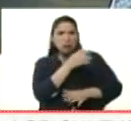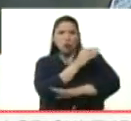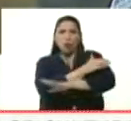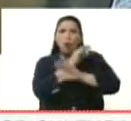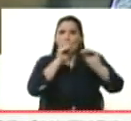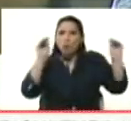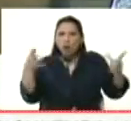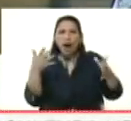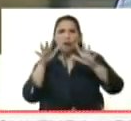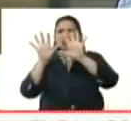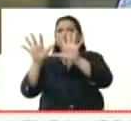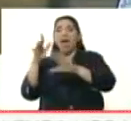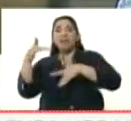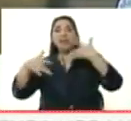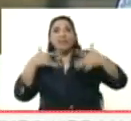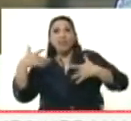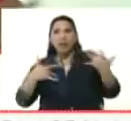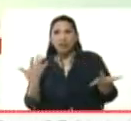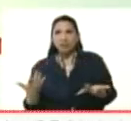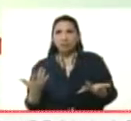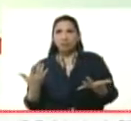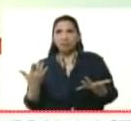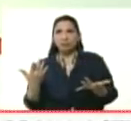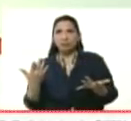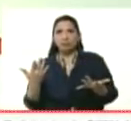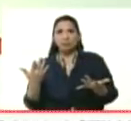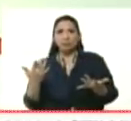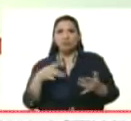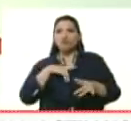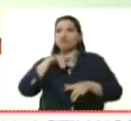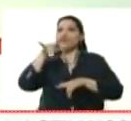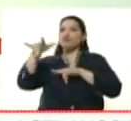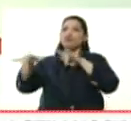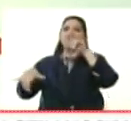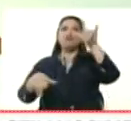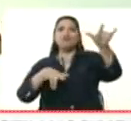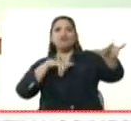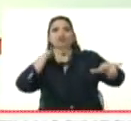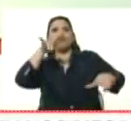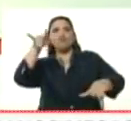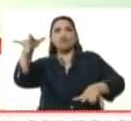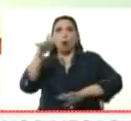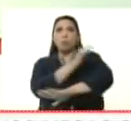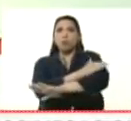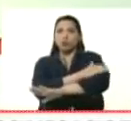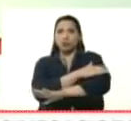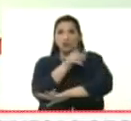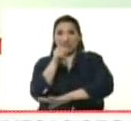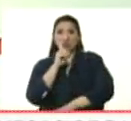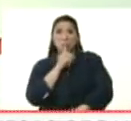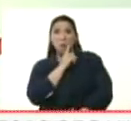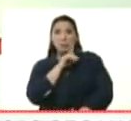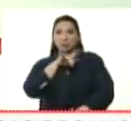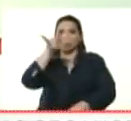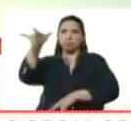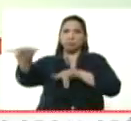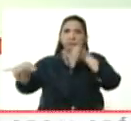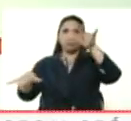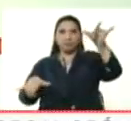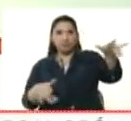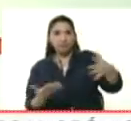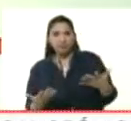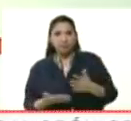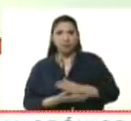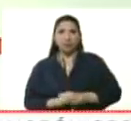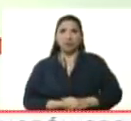100 actividades en plena gira, si eso se puede llamar una gira, en plena